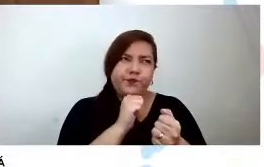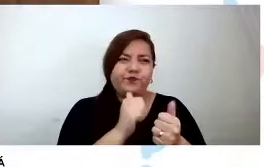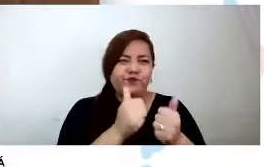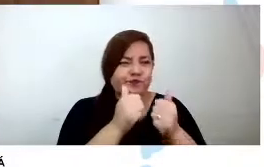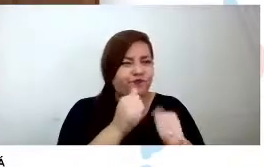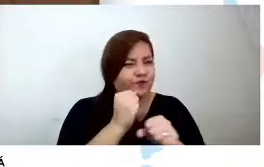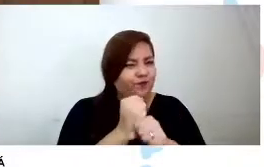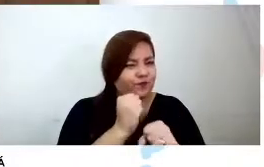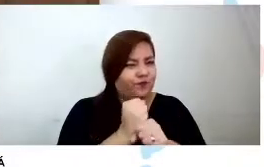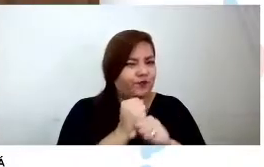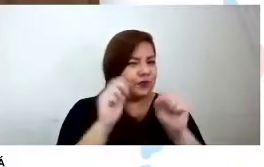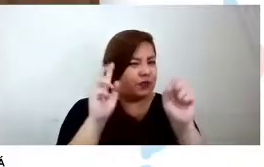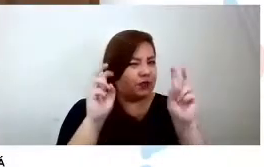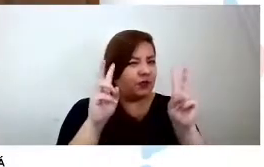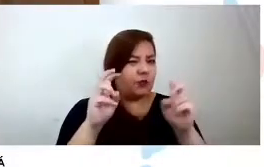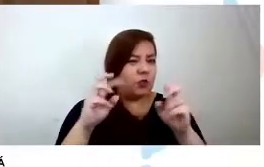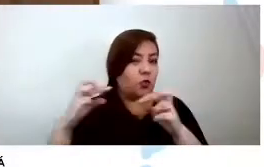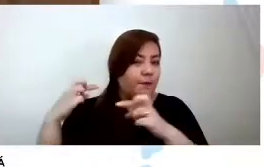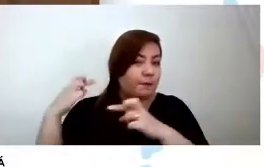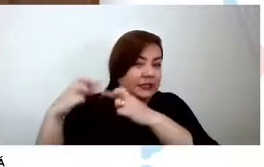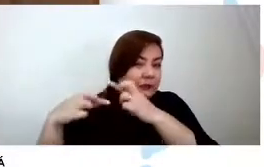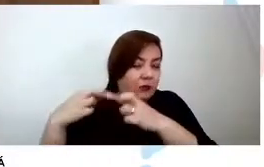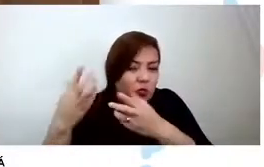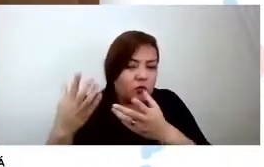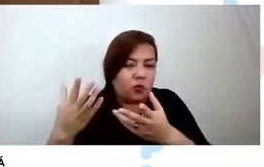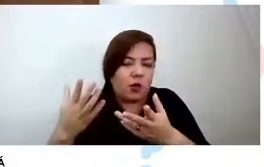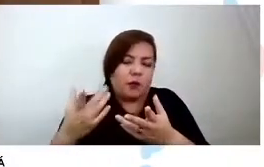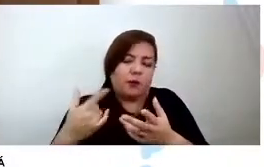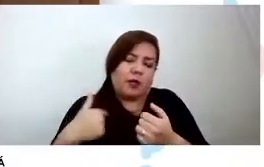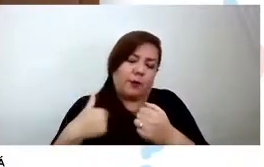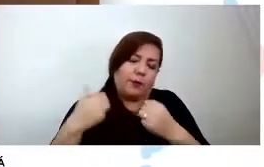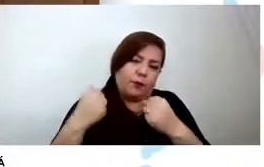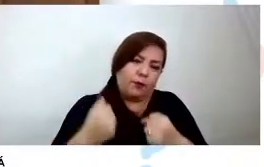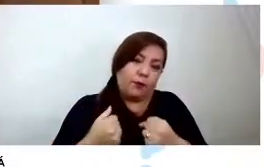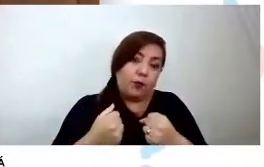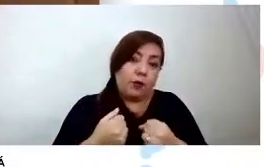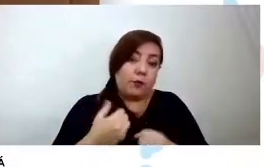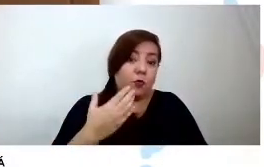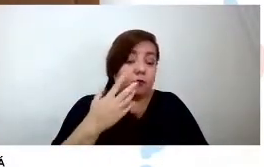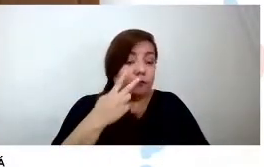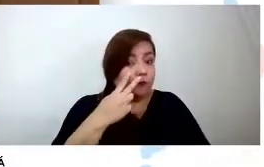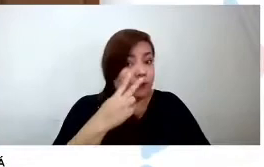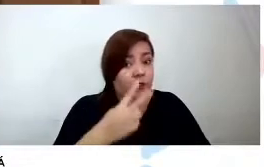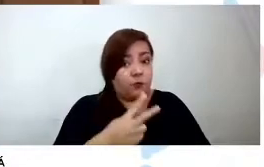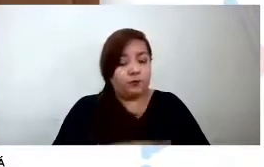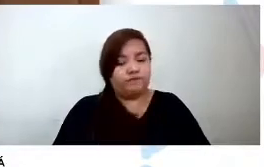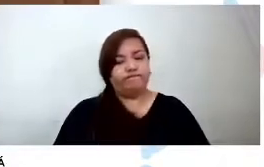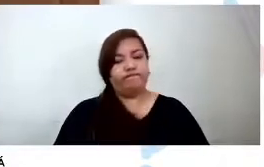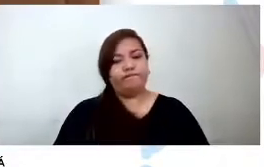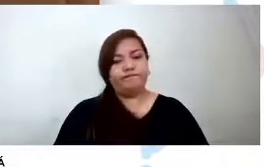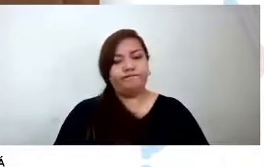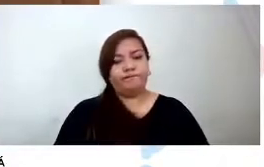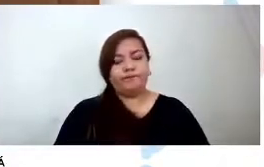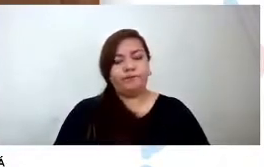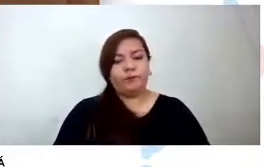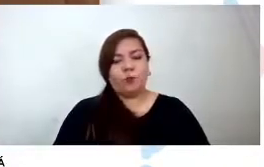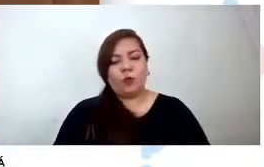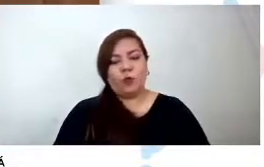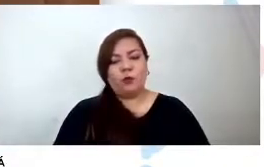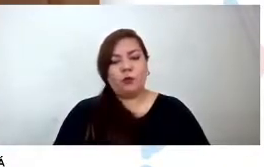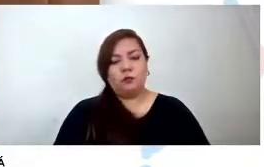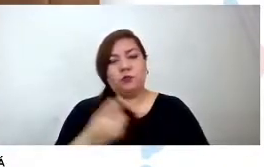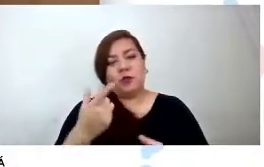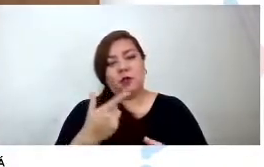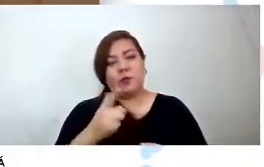trabajados en términos patrimoniales como para que pudiéramos visitarlos. Así que muchas veces es mejor reservar